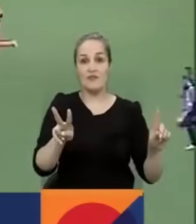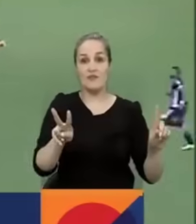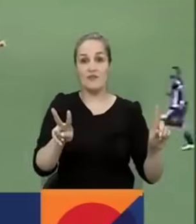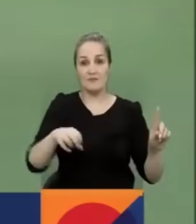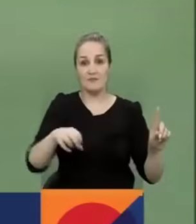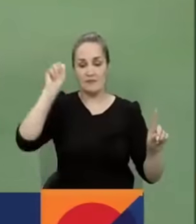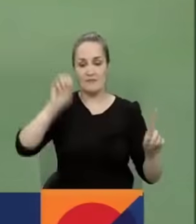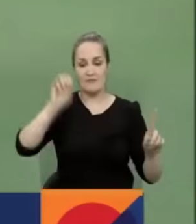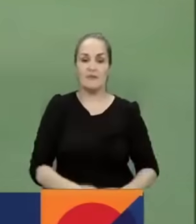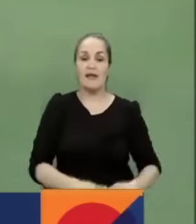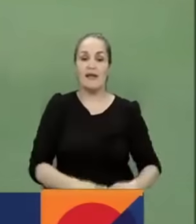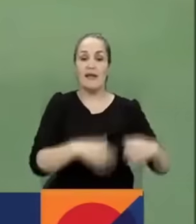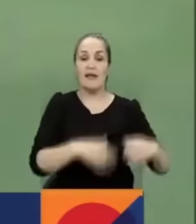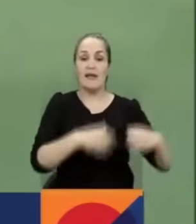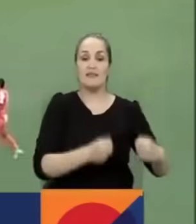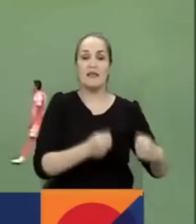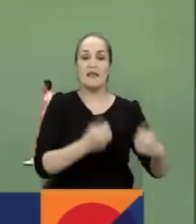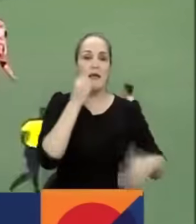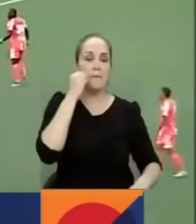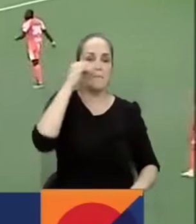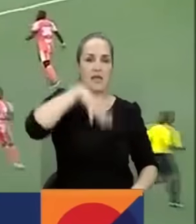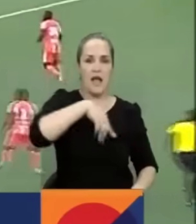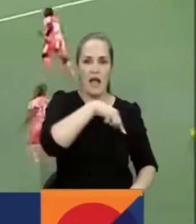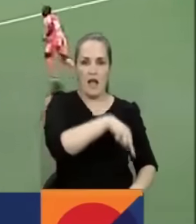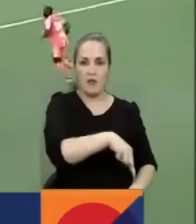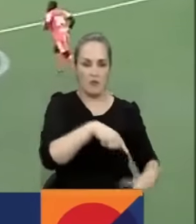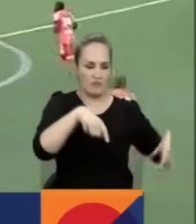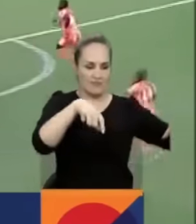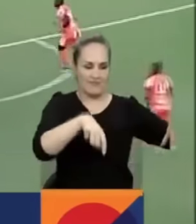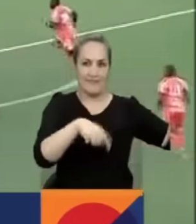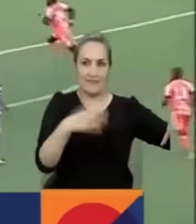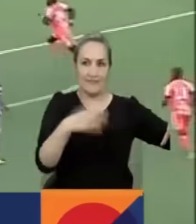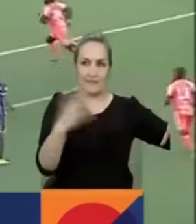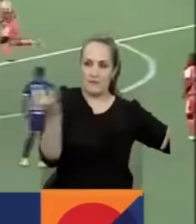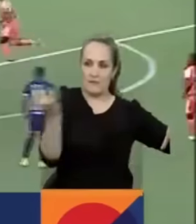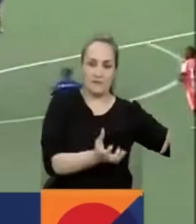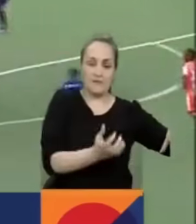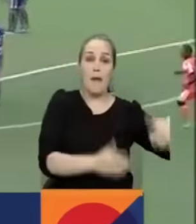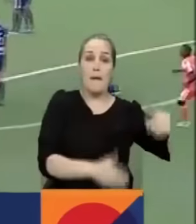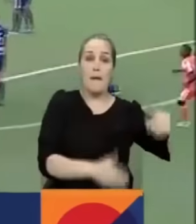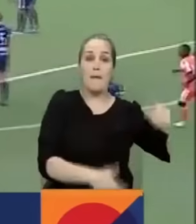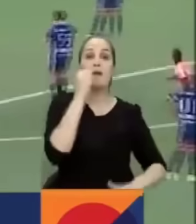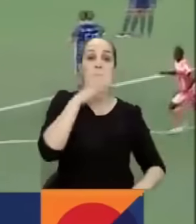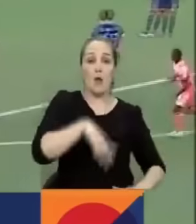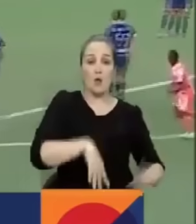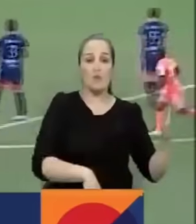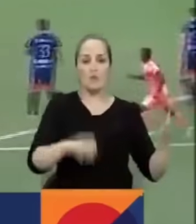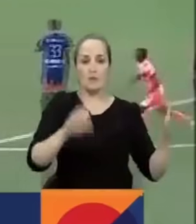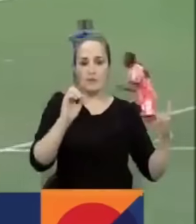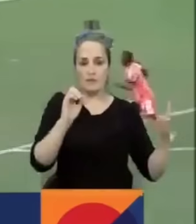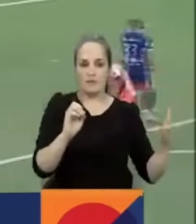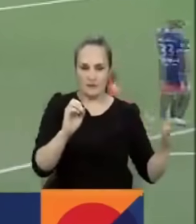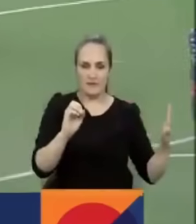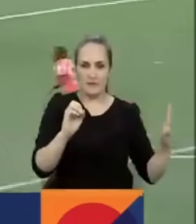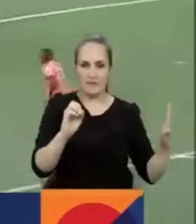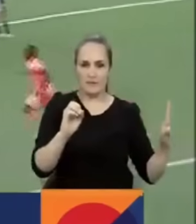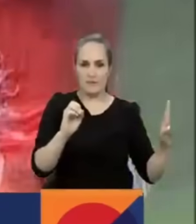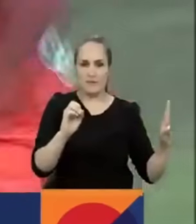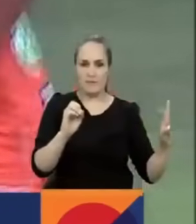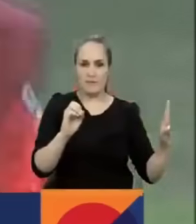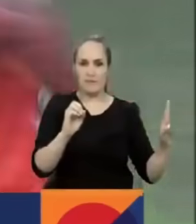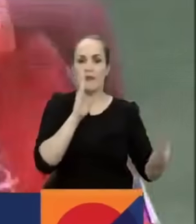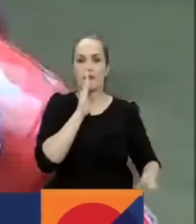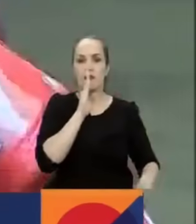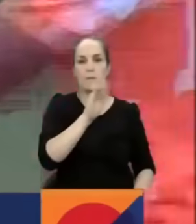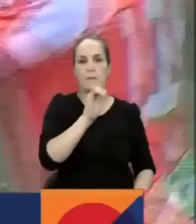En el Parque Estadio Polideportivo Sur de Envigado se fue adelante el equipo naranja. Deja el rebote del golero de Alianza, lo recupera Byron Garcés al